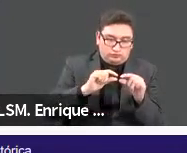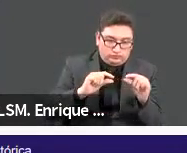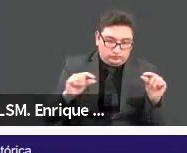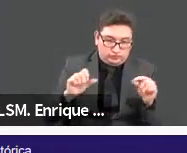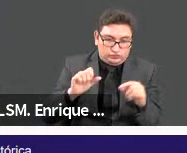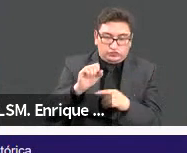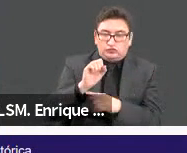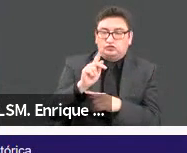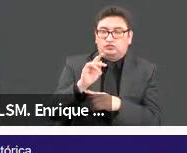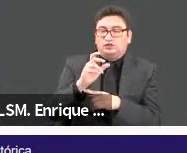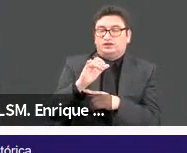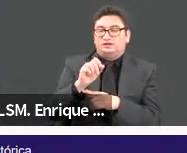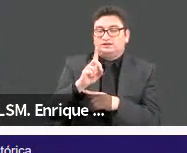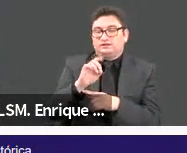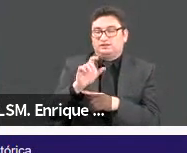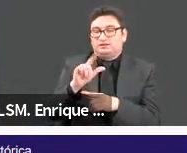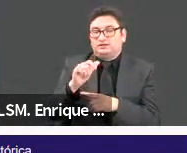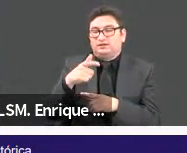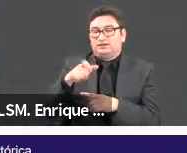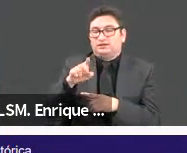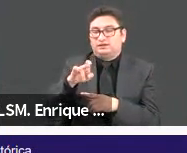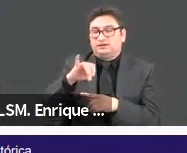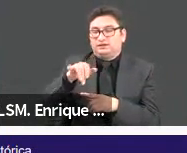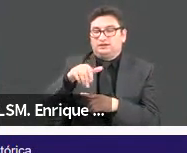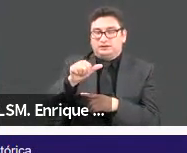de la queja,